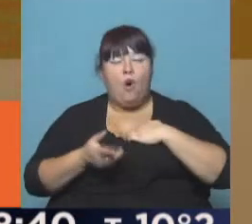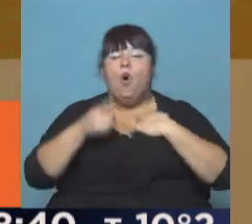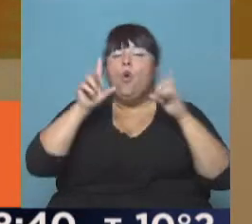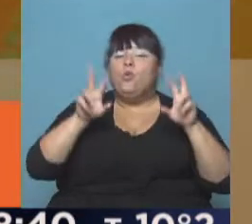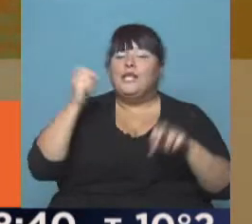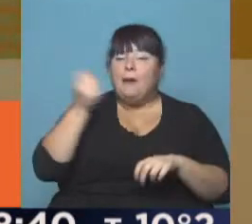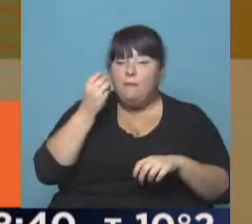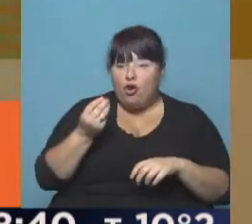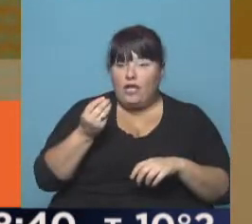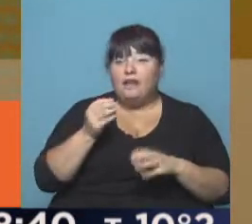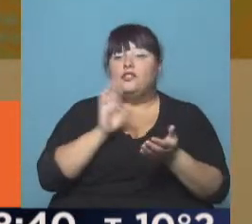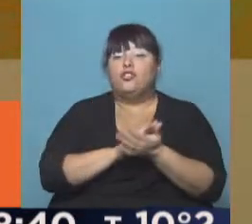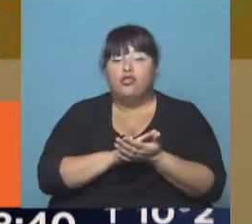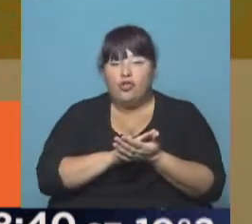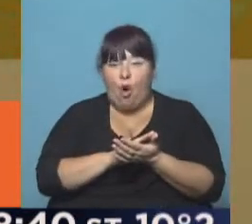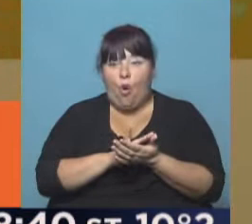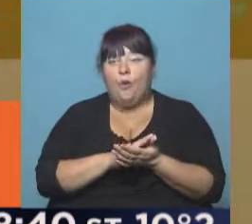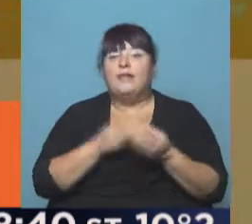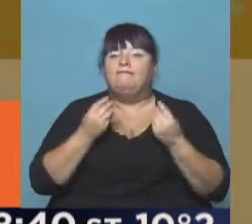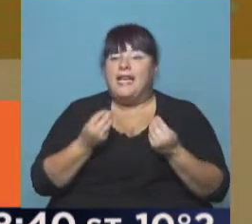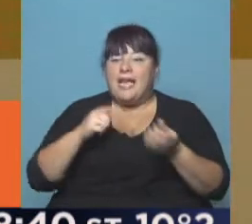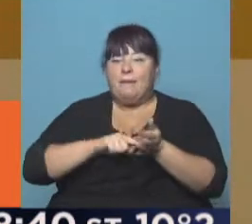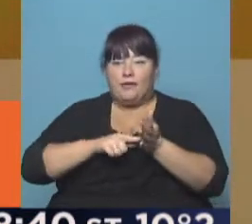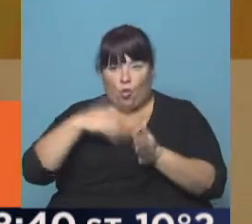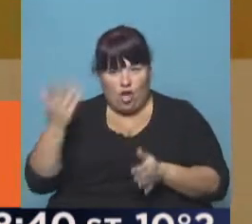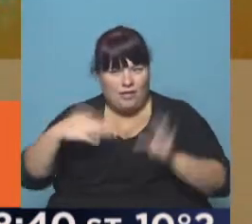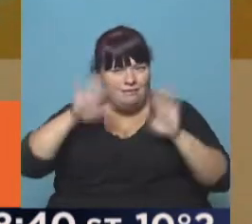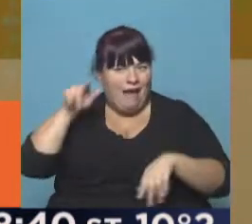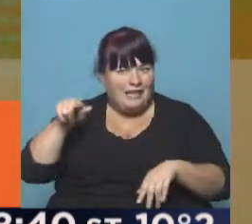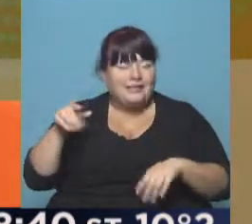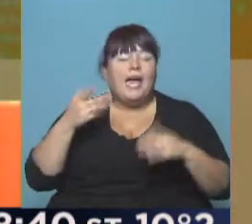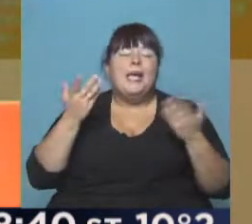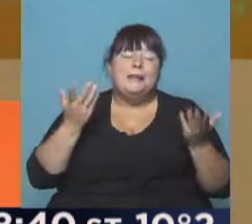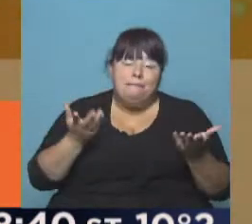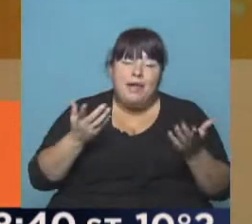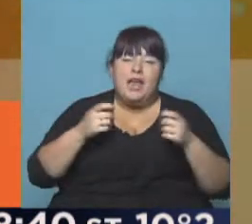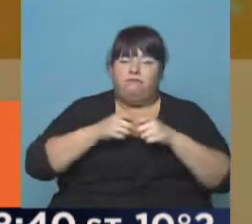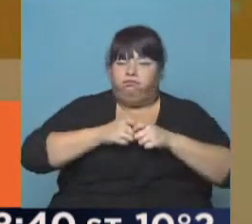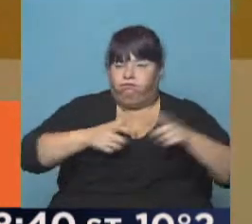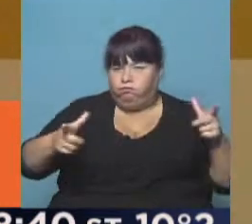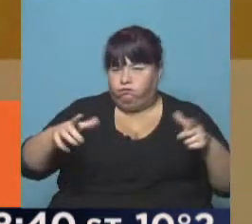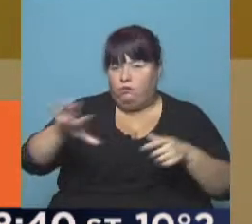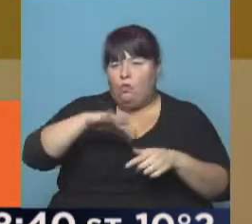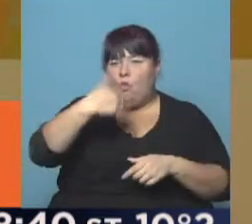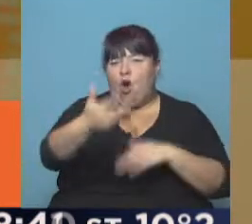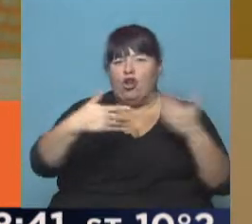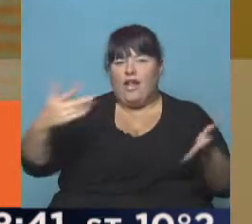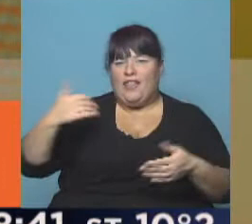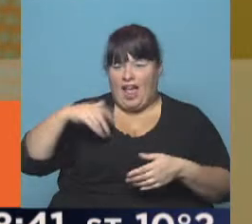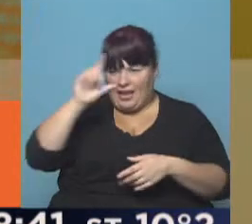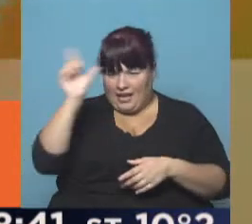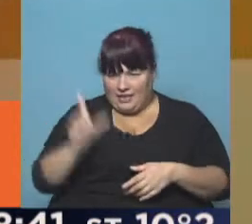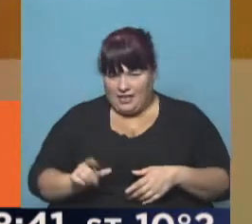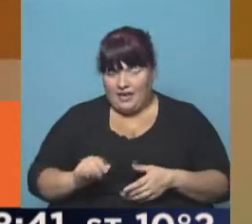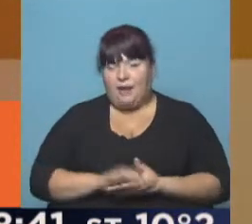temas centrales tiene que ver con lo que nos pasa en el conurbano fundamentalmente pero que se ha extendido a todos los conurbanos del país digamos